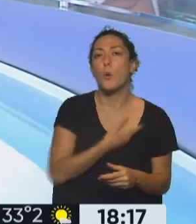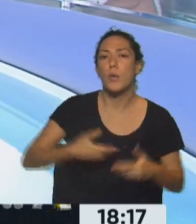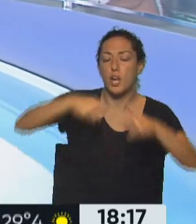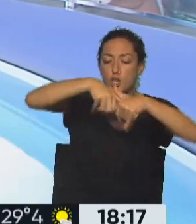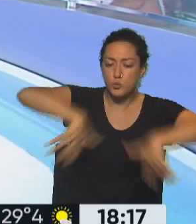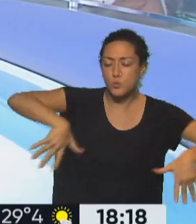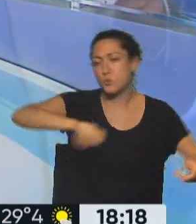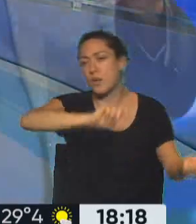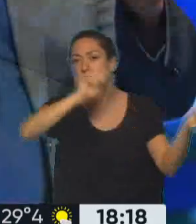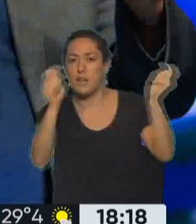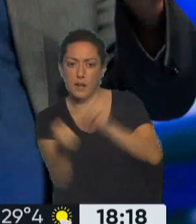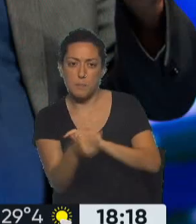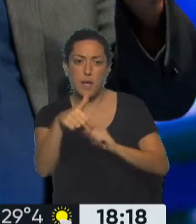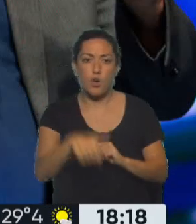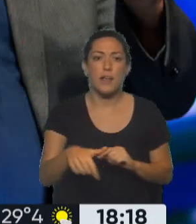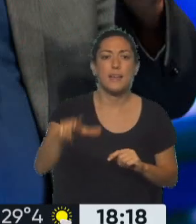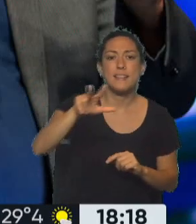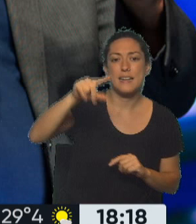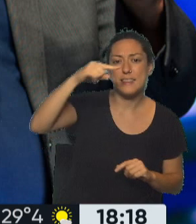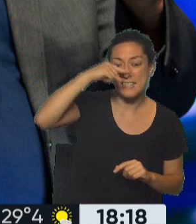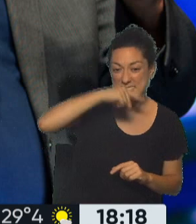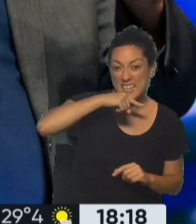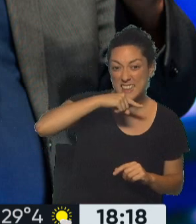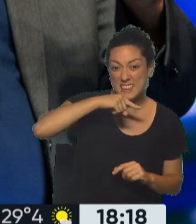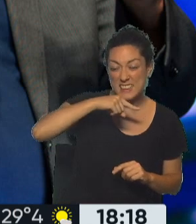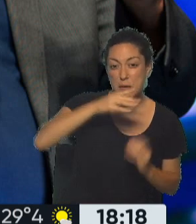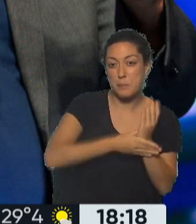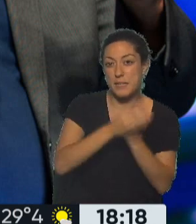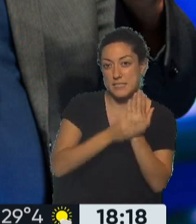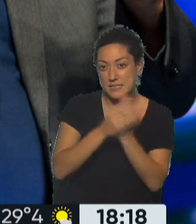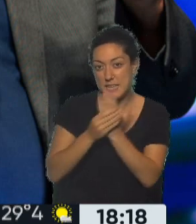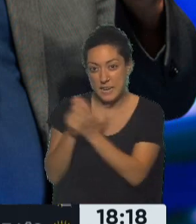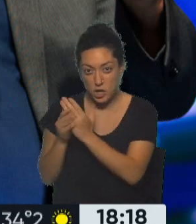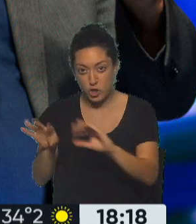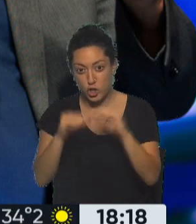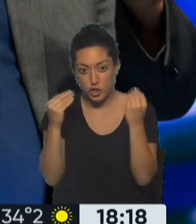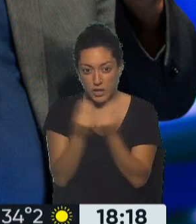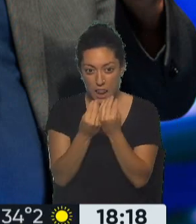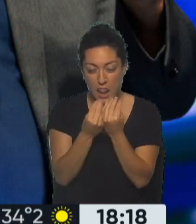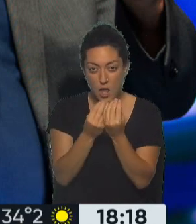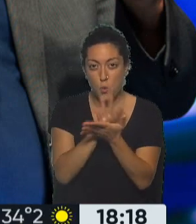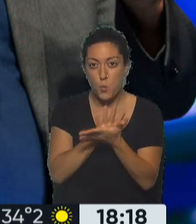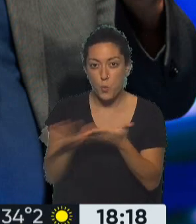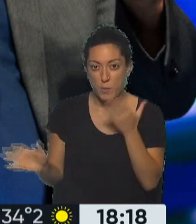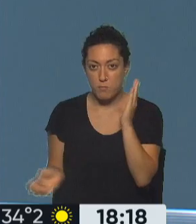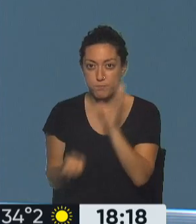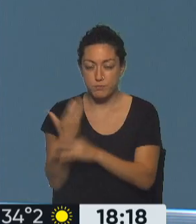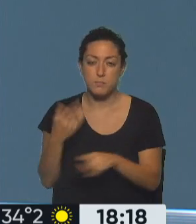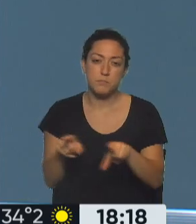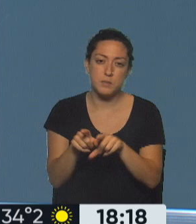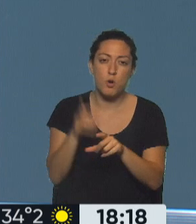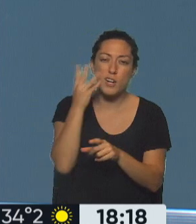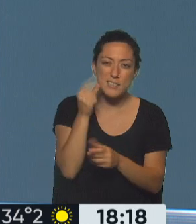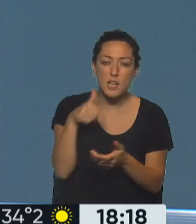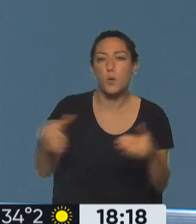pasa a 37 ministerios, 14 ministerios más de lo que tenía Bolsonaro, y se suman ministerios, por ejemplo, de la igualdad